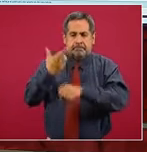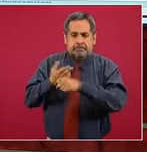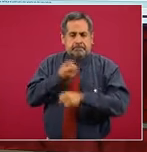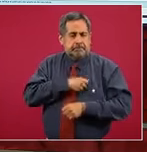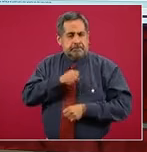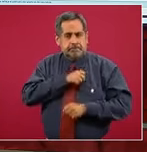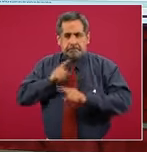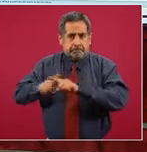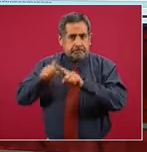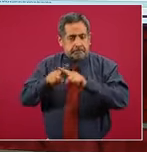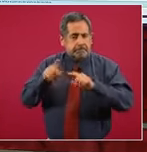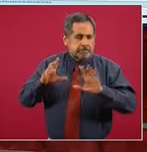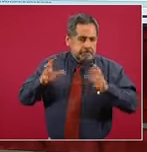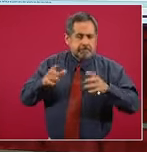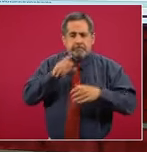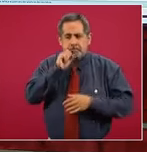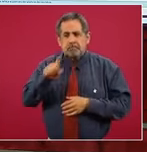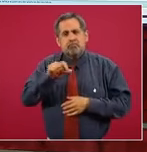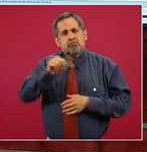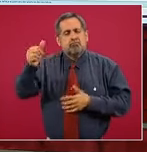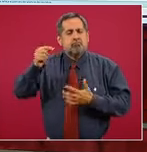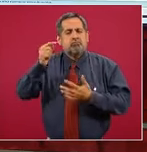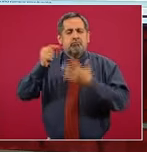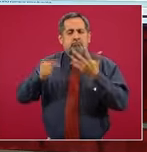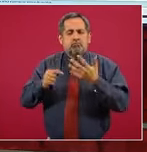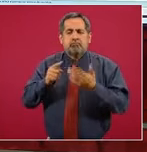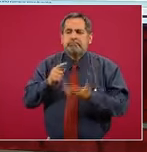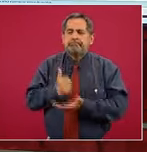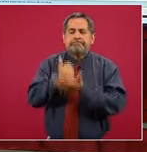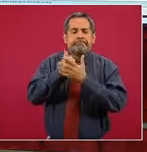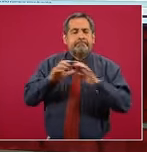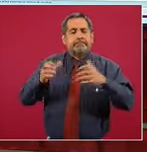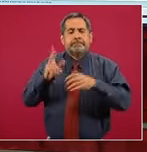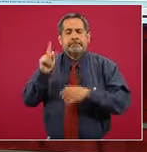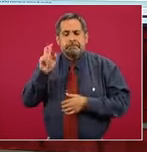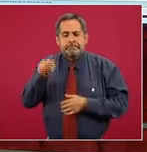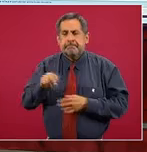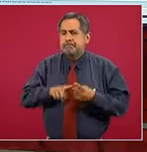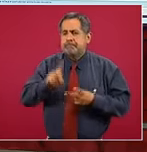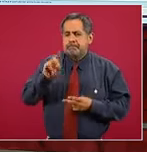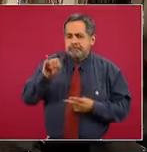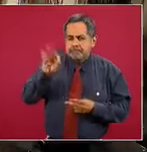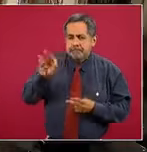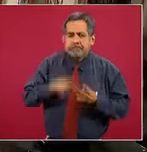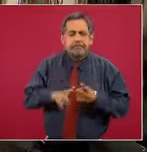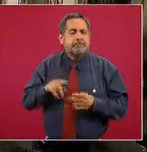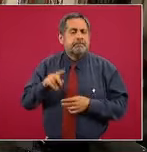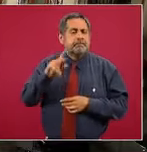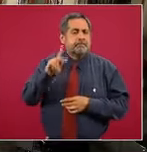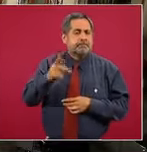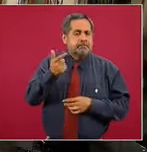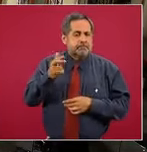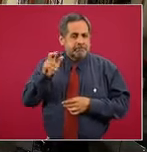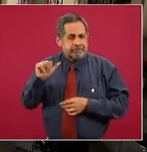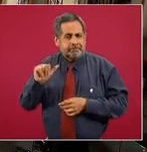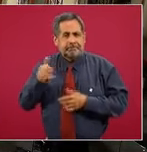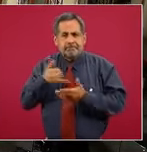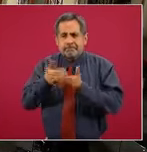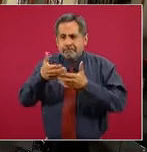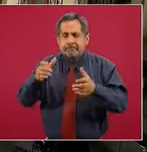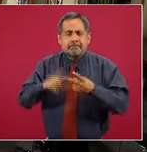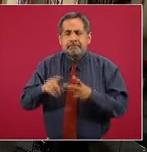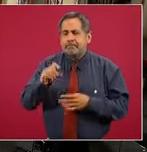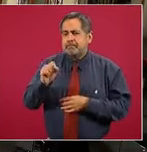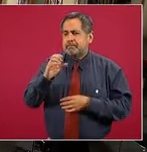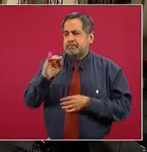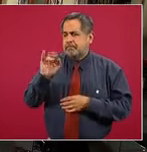las entidades, muchos otros organismos que nos están ayudando en esta estrategia, como el DIF, como la Procuraduría Agraria, como la Secretaría de Bienestar,